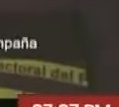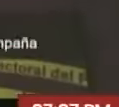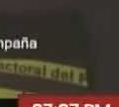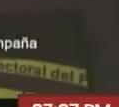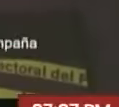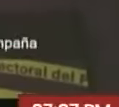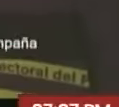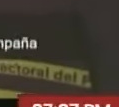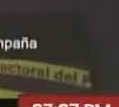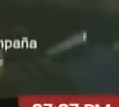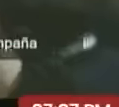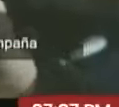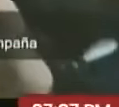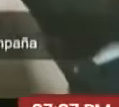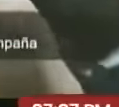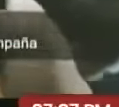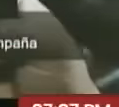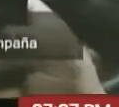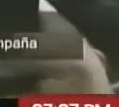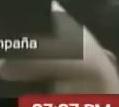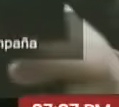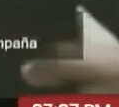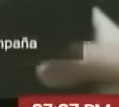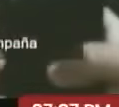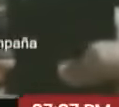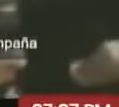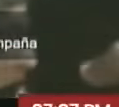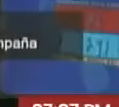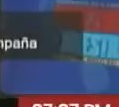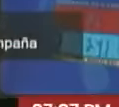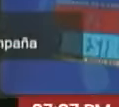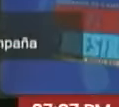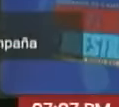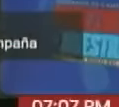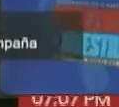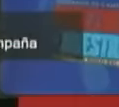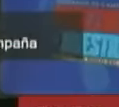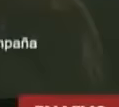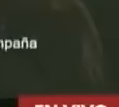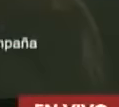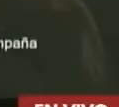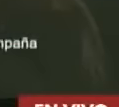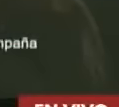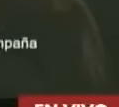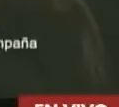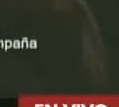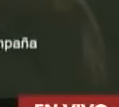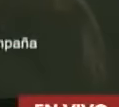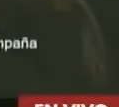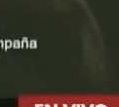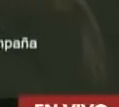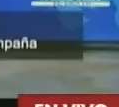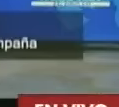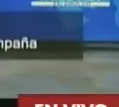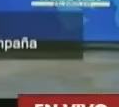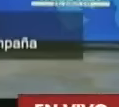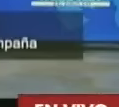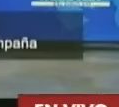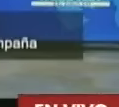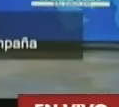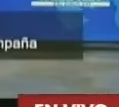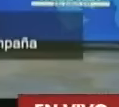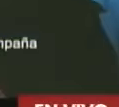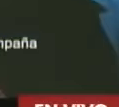Y así lo anuncio ante el país y ante el mundo, el comando de campaña victorioso para el 28 de